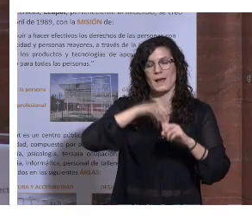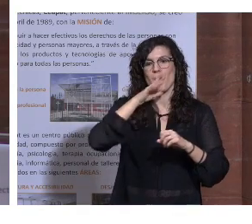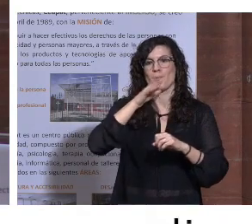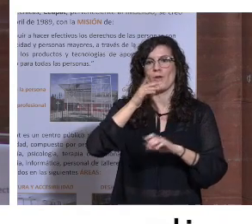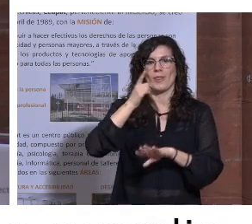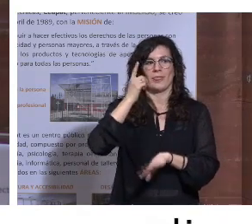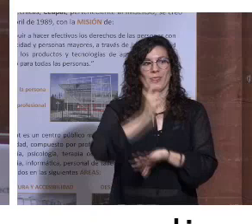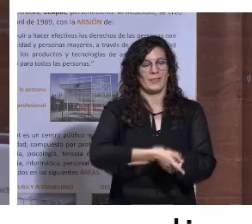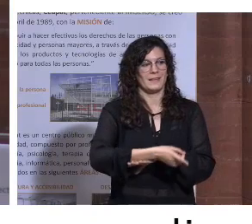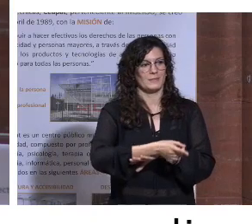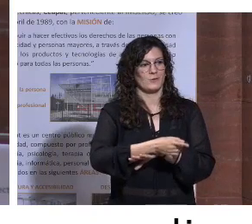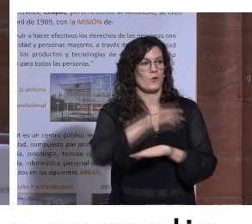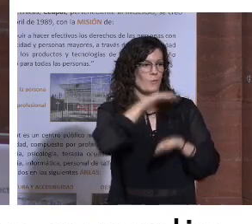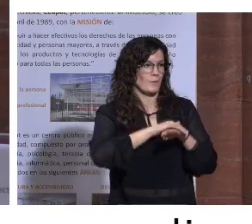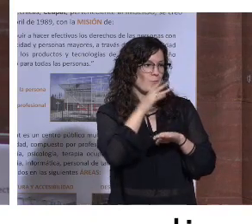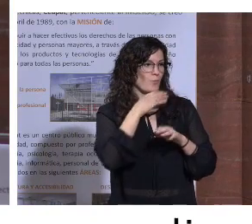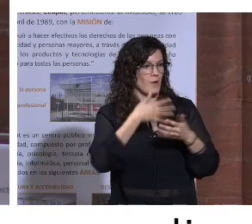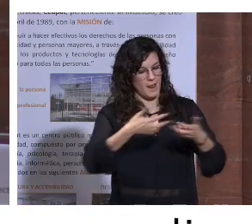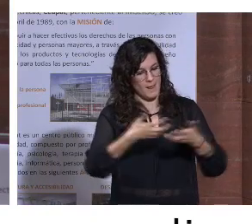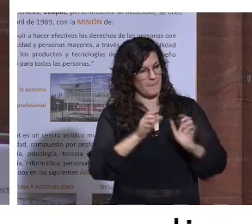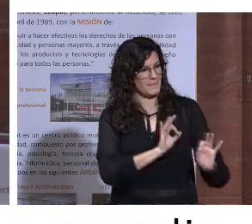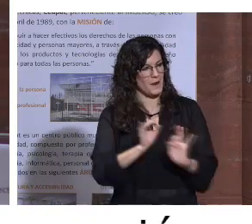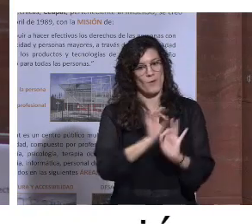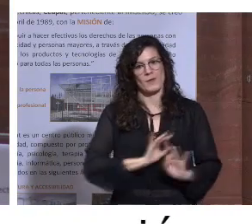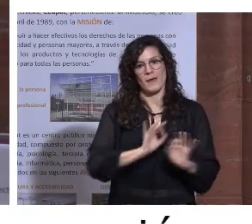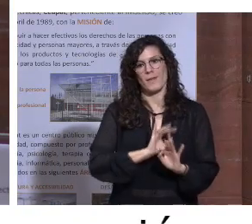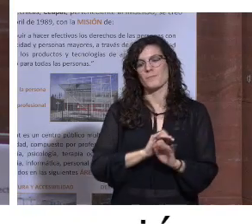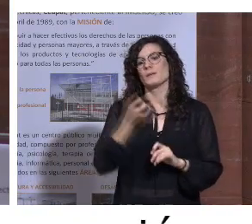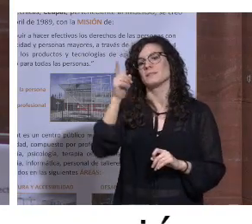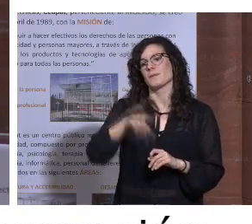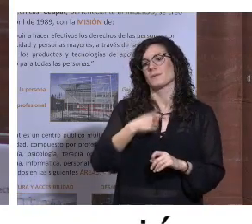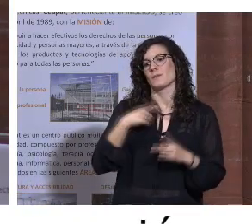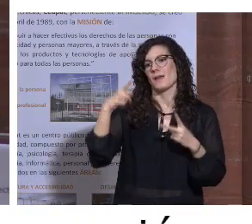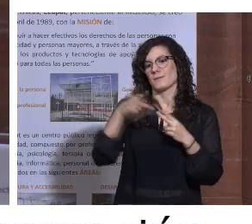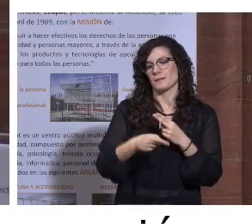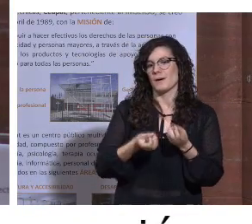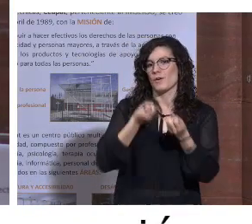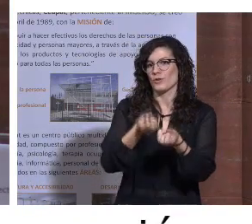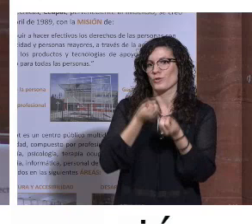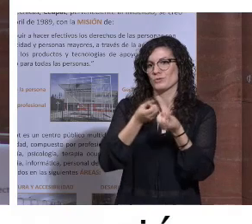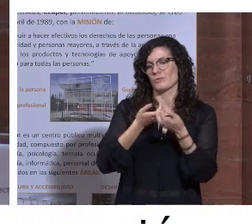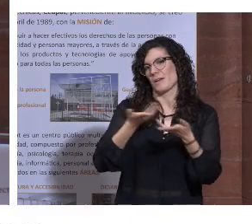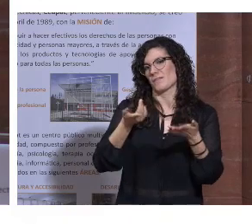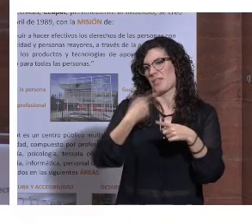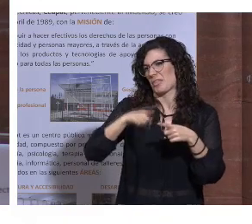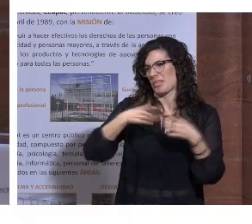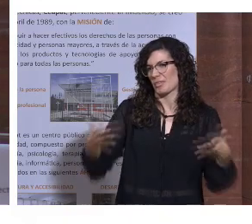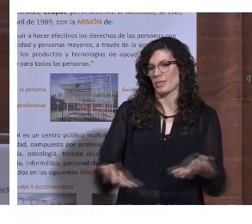de no hacer una narración, pero también así evitaba contar demasiados chascarrillos